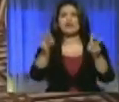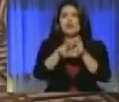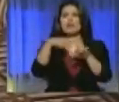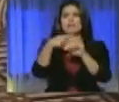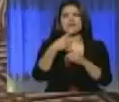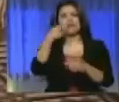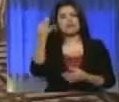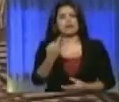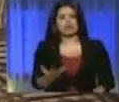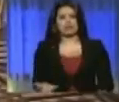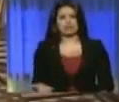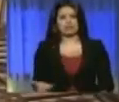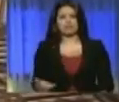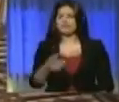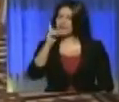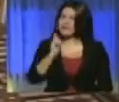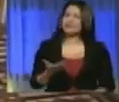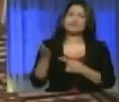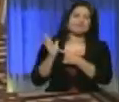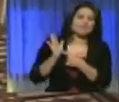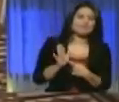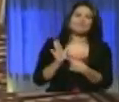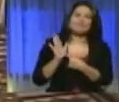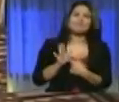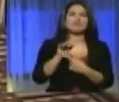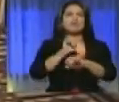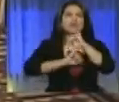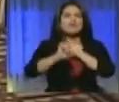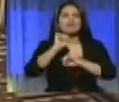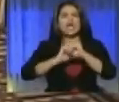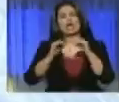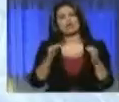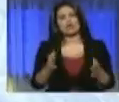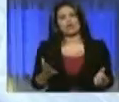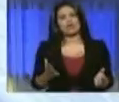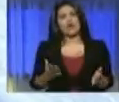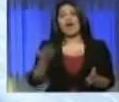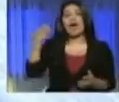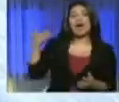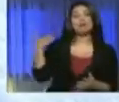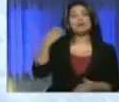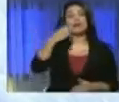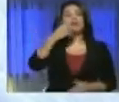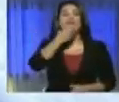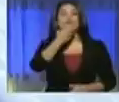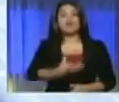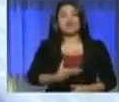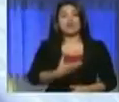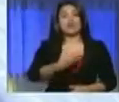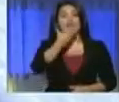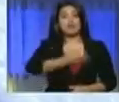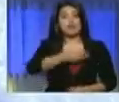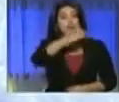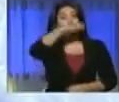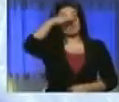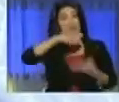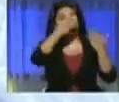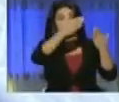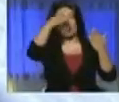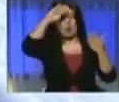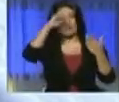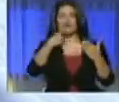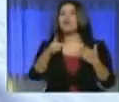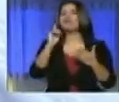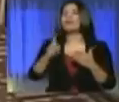verdad, ir defendiendo, ¿no?, lo que decía siempre el comandante Fidel Castro, la batalla de las